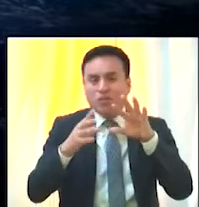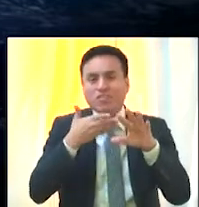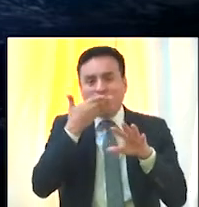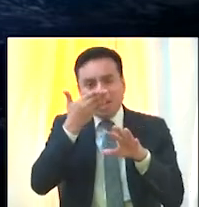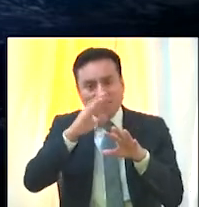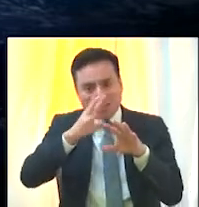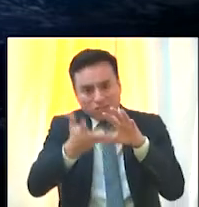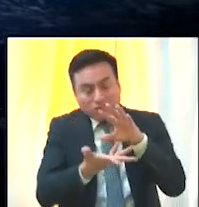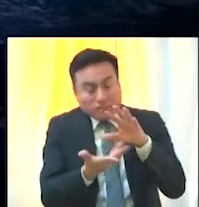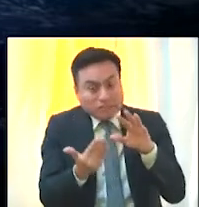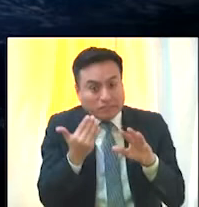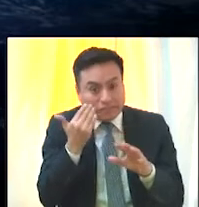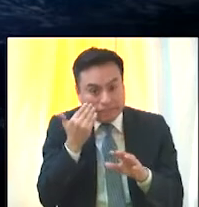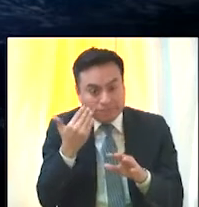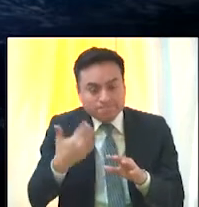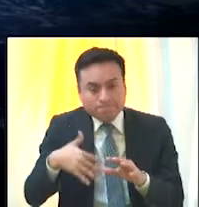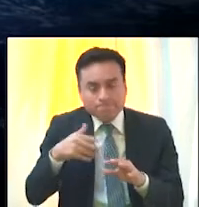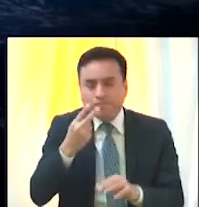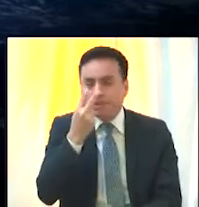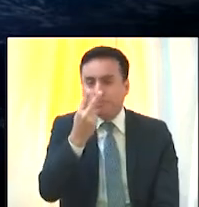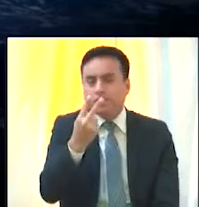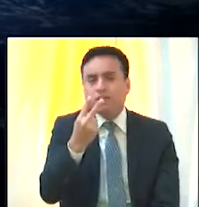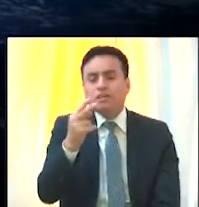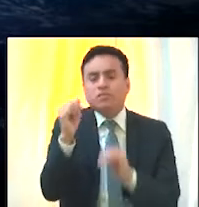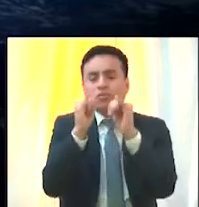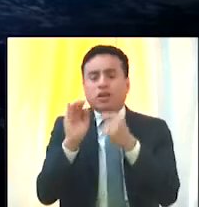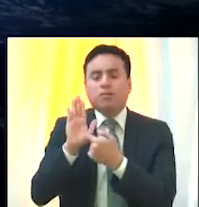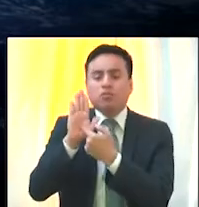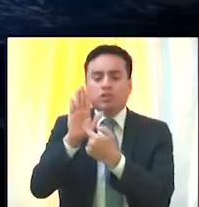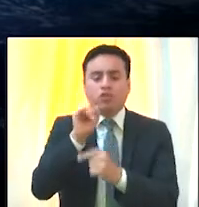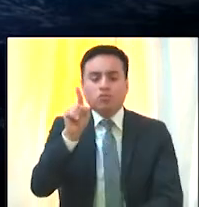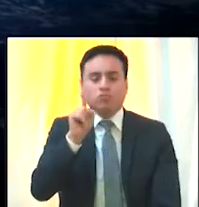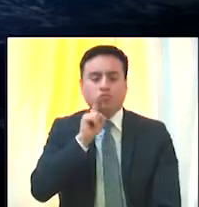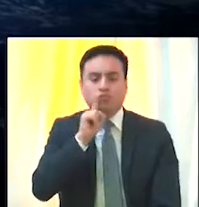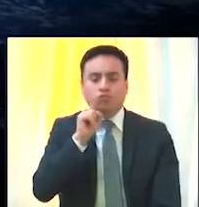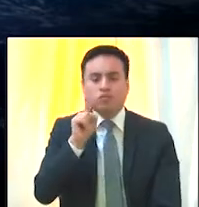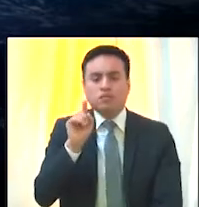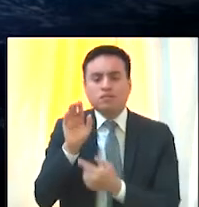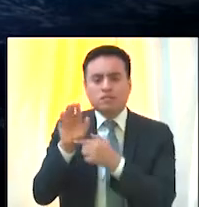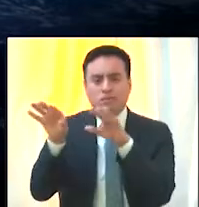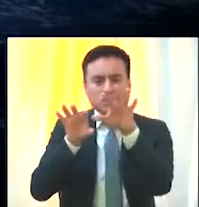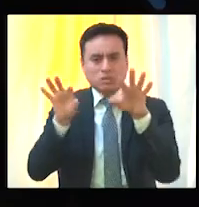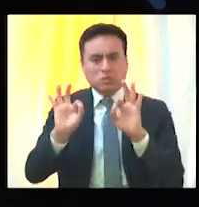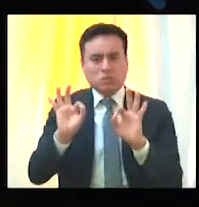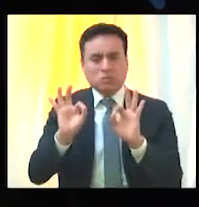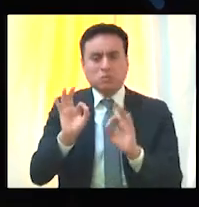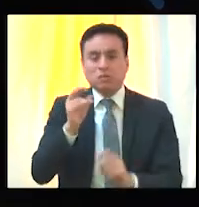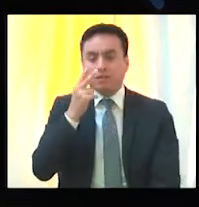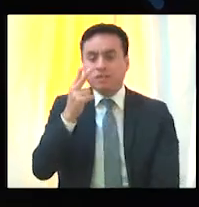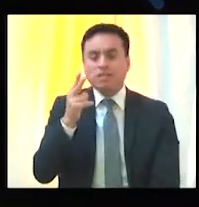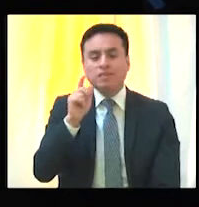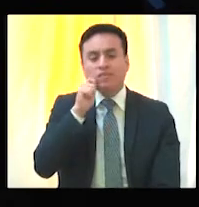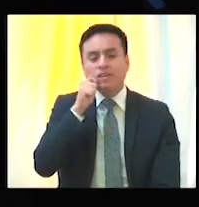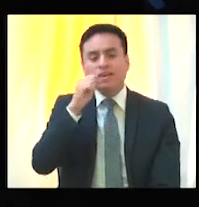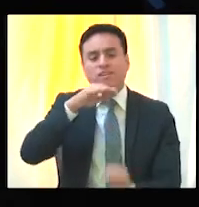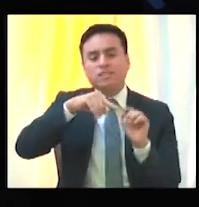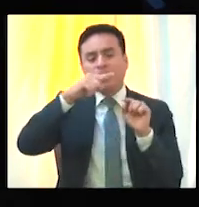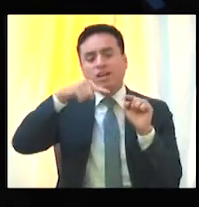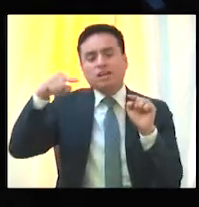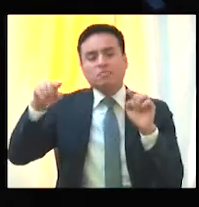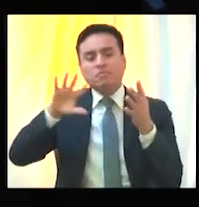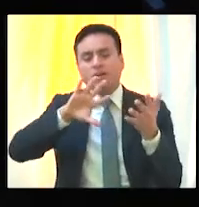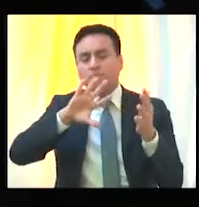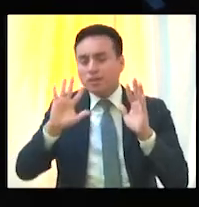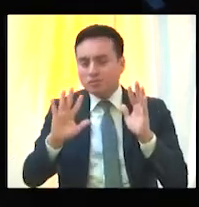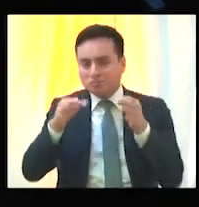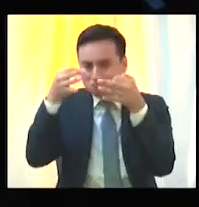nieve, y eso se ve en la figura que estamos mostrando ahí, con esas variaciones que son realmente notables. Fíjense ustedes que la escala es aproximada, por supuesto,